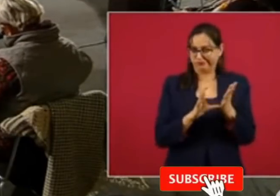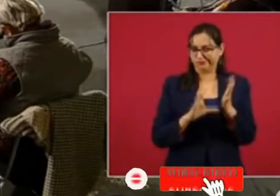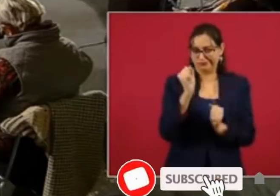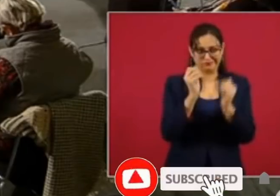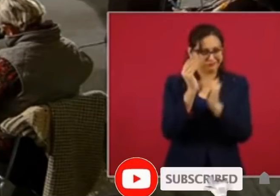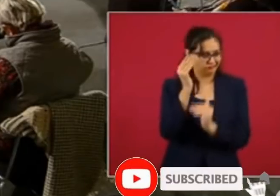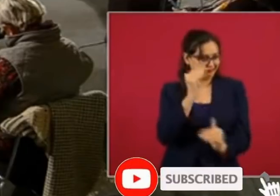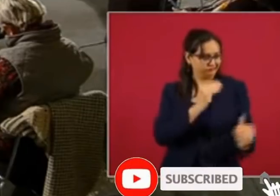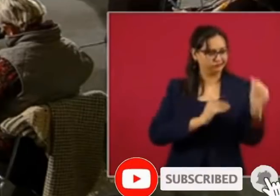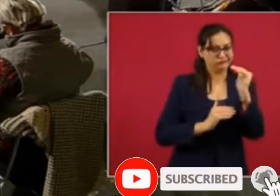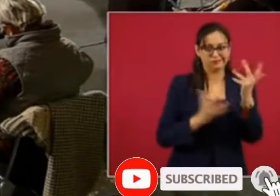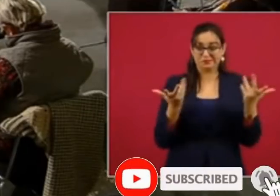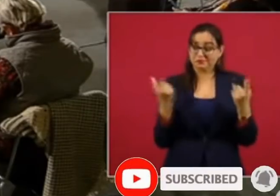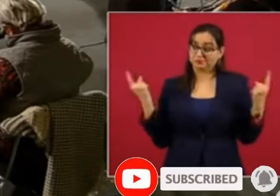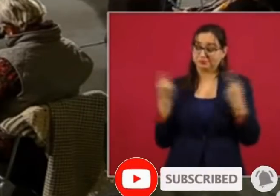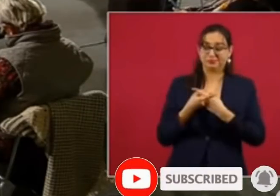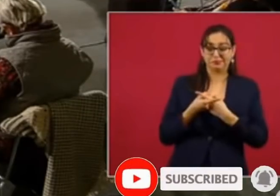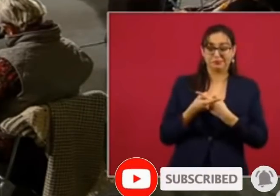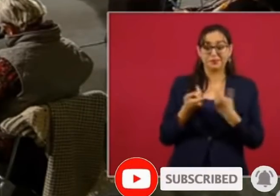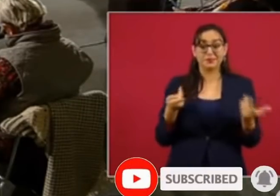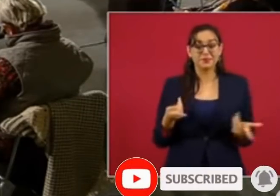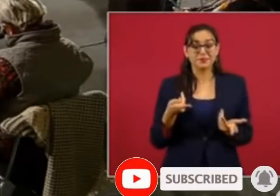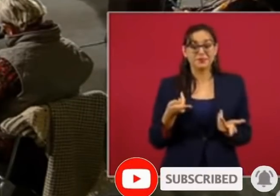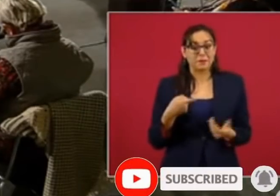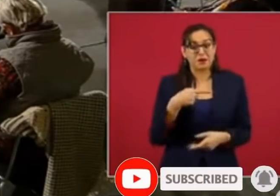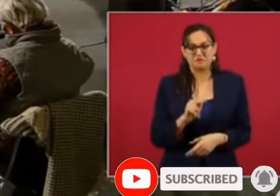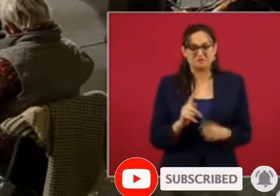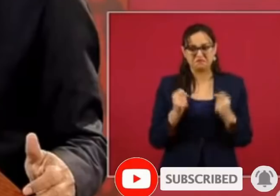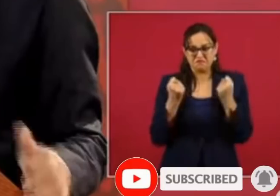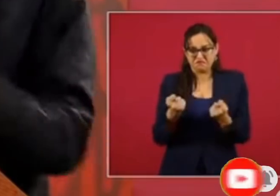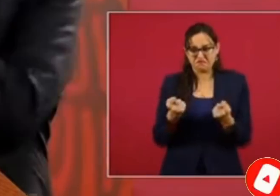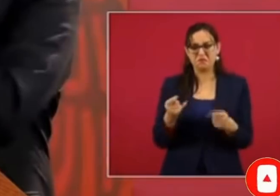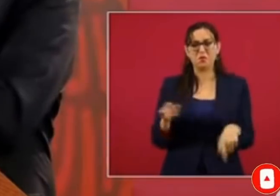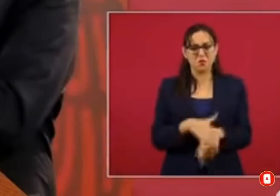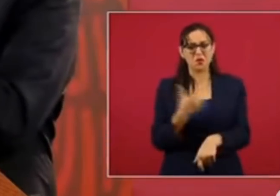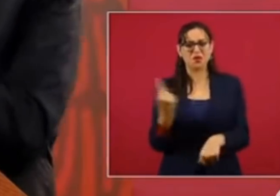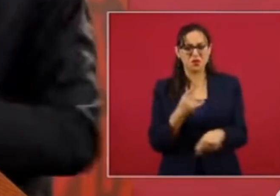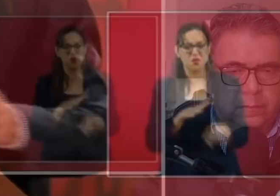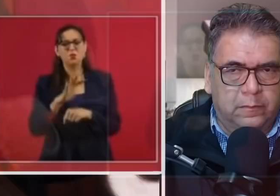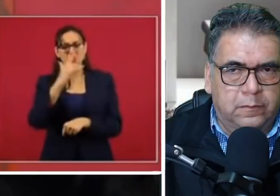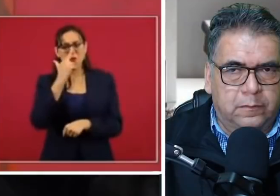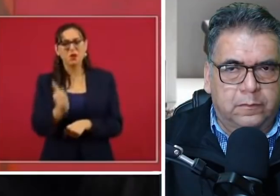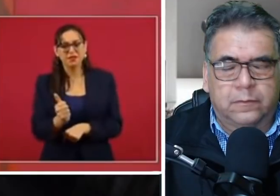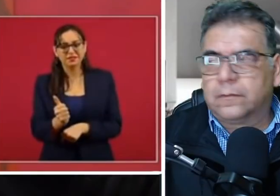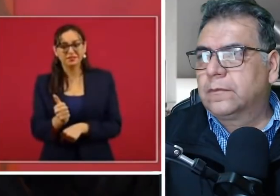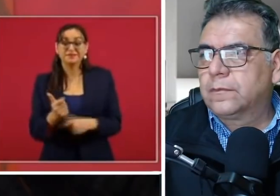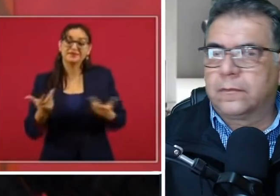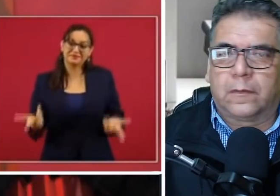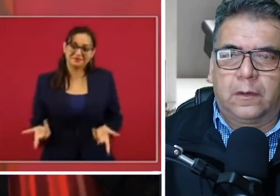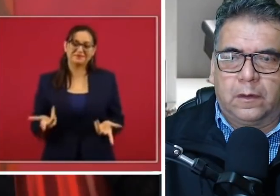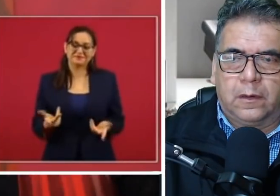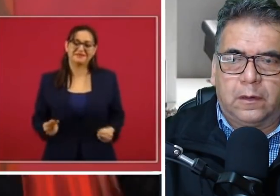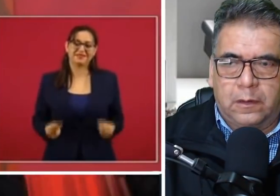¿Qué buscaban? Quedarse con el mercado de la energía